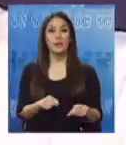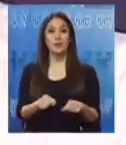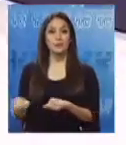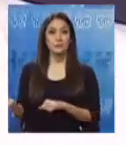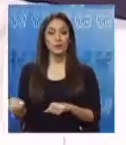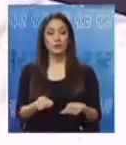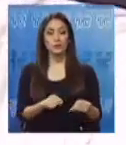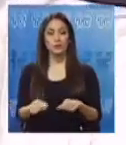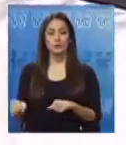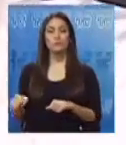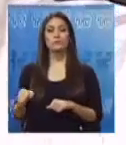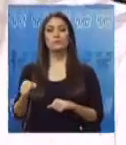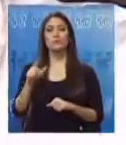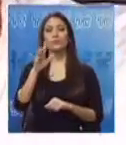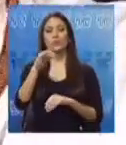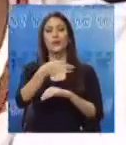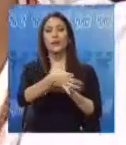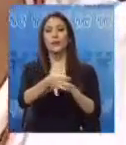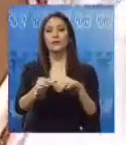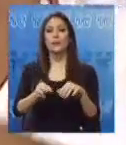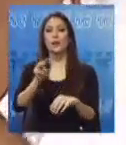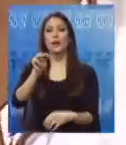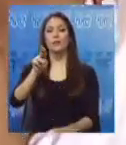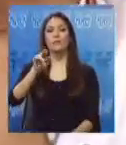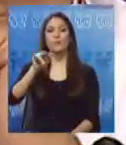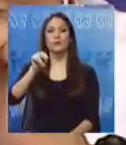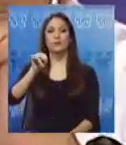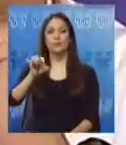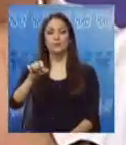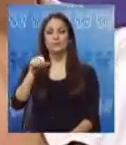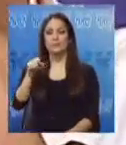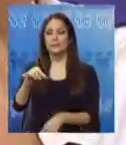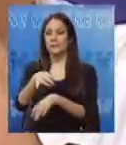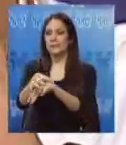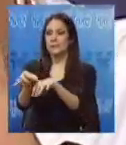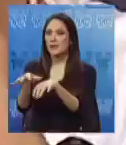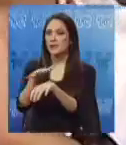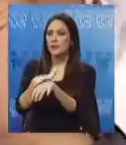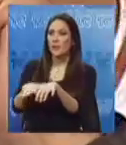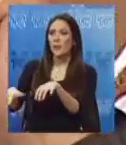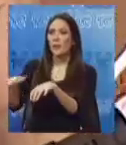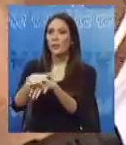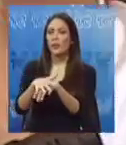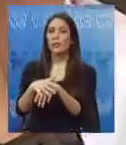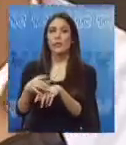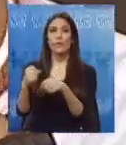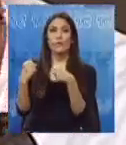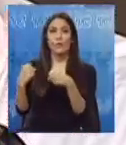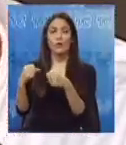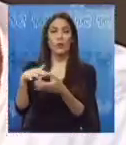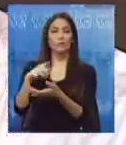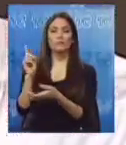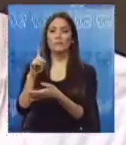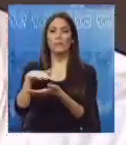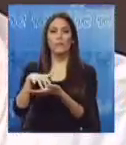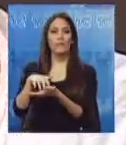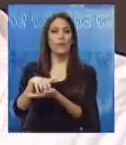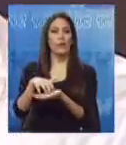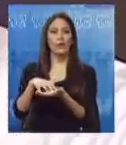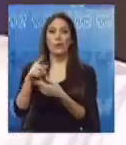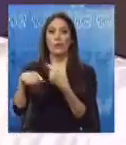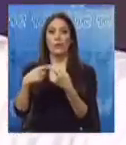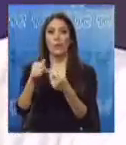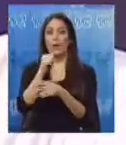evidenció que la isla del Muisne es de alto riesgo, es sedimento, no es suelo firme, es suelo muy bajo, viene un